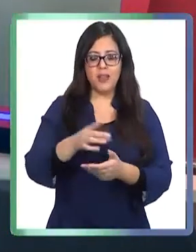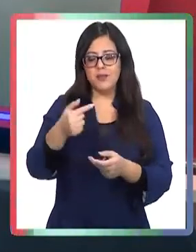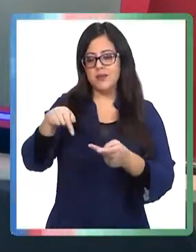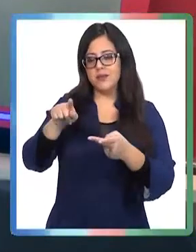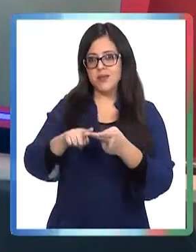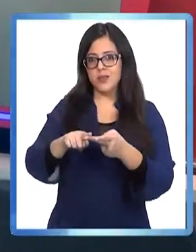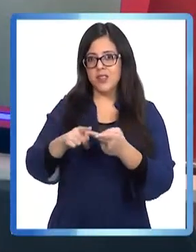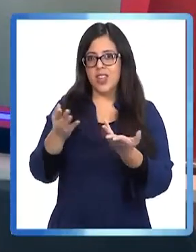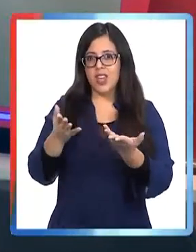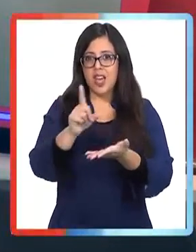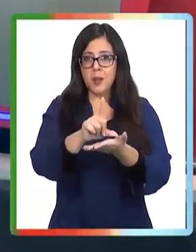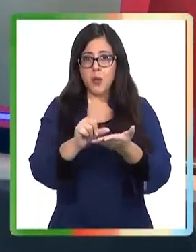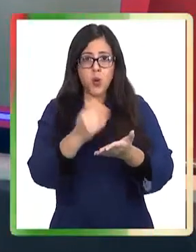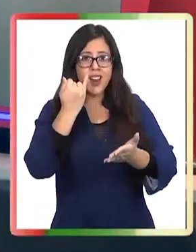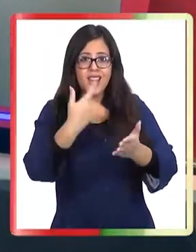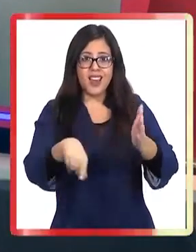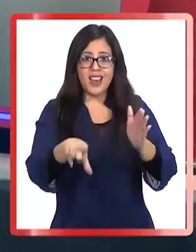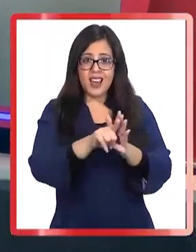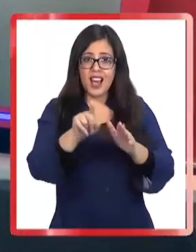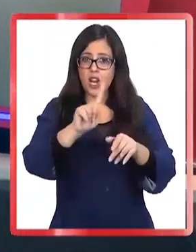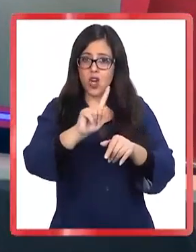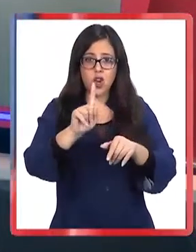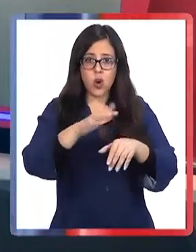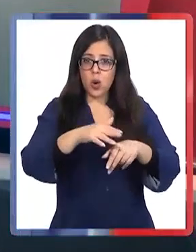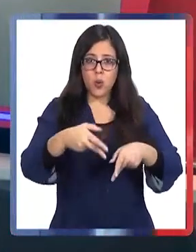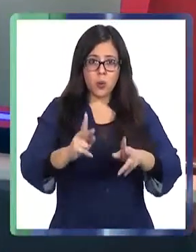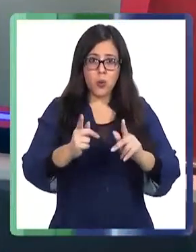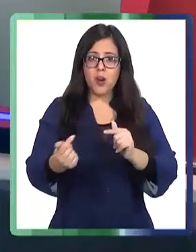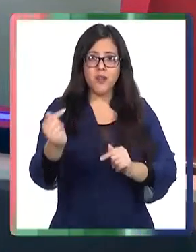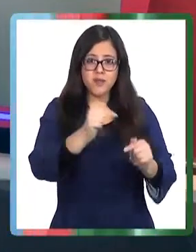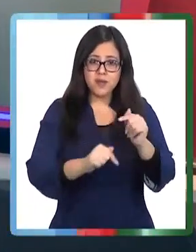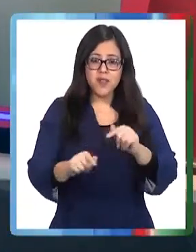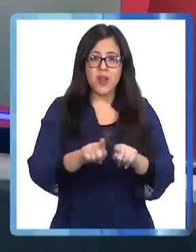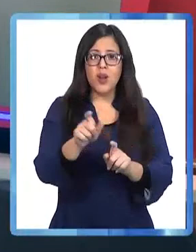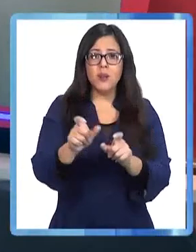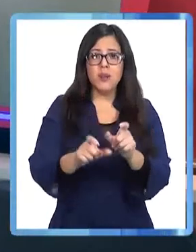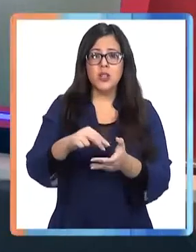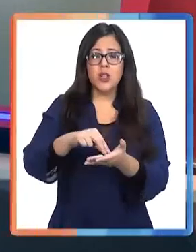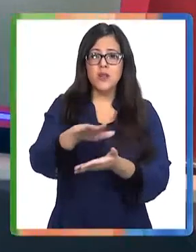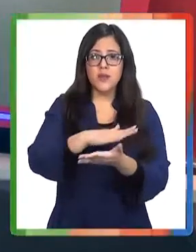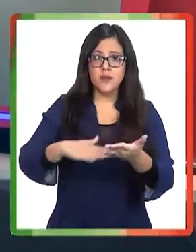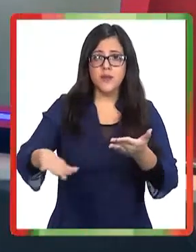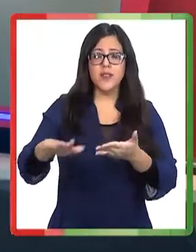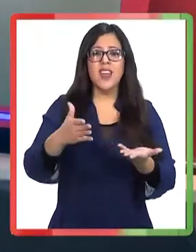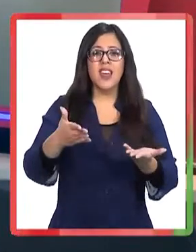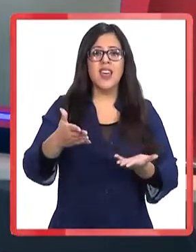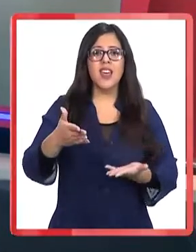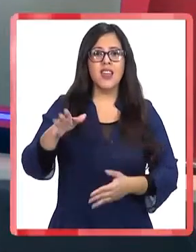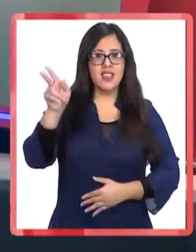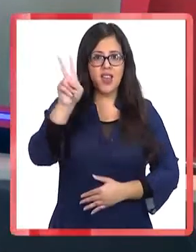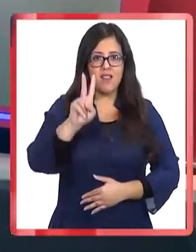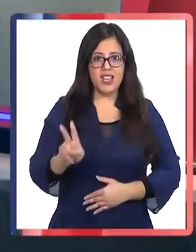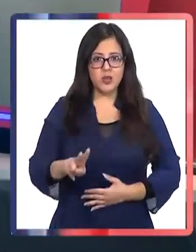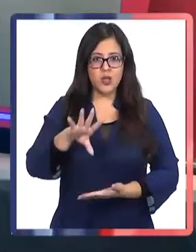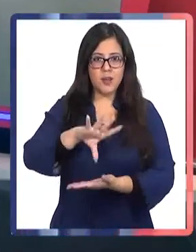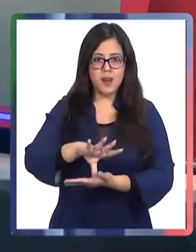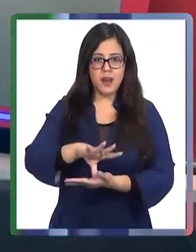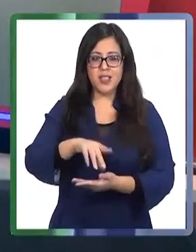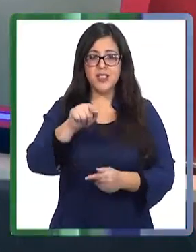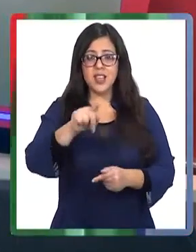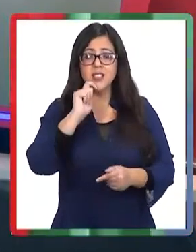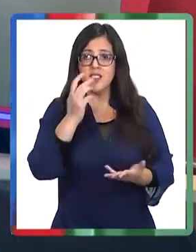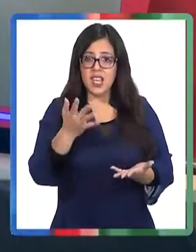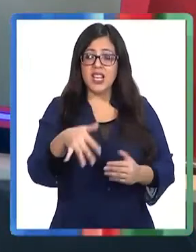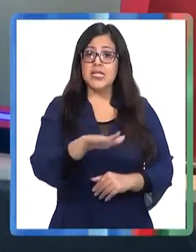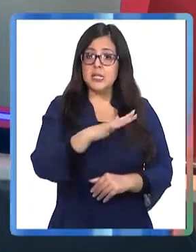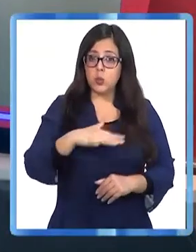lado, por estas fronteras irregulares, por estos pasos no habilitados, siguen ingresando ciudadanos y ciudadanas de nacionalidad venezolana. Estamos